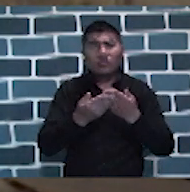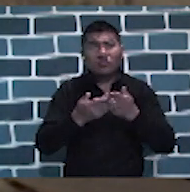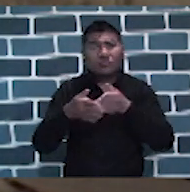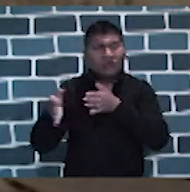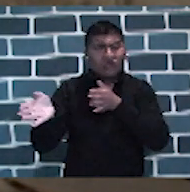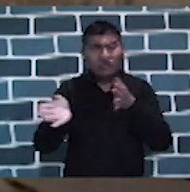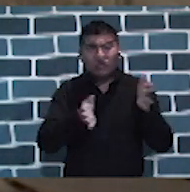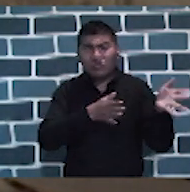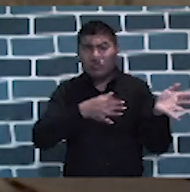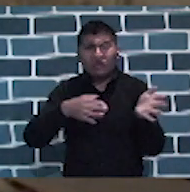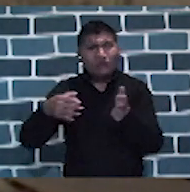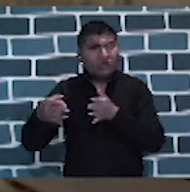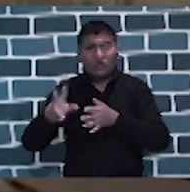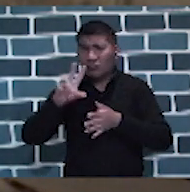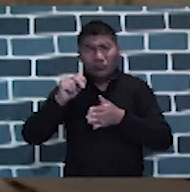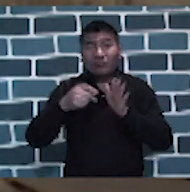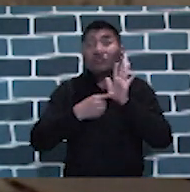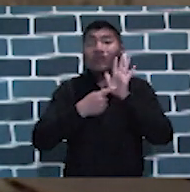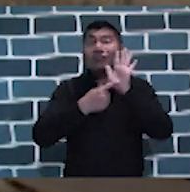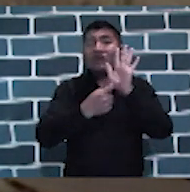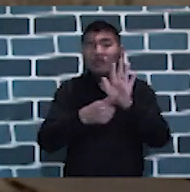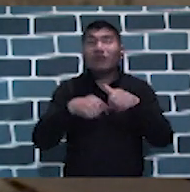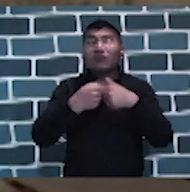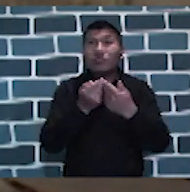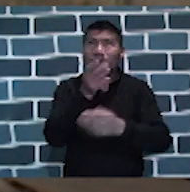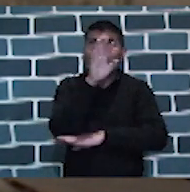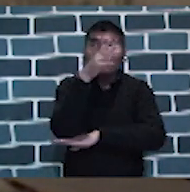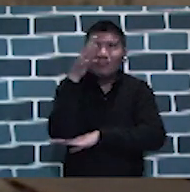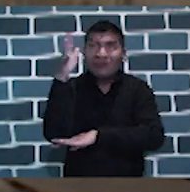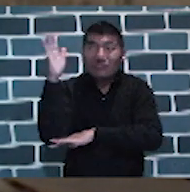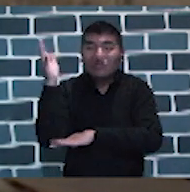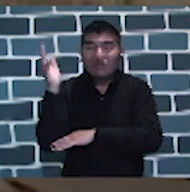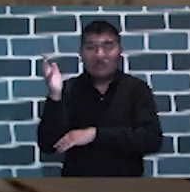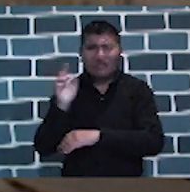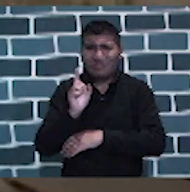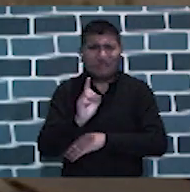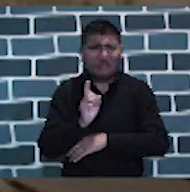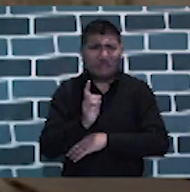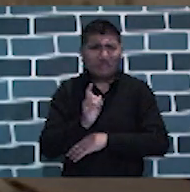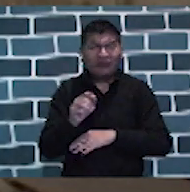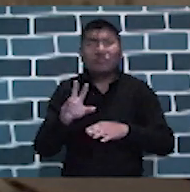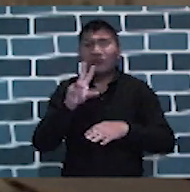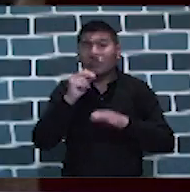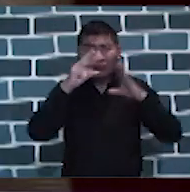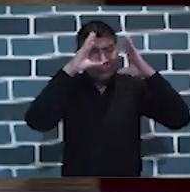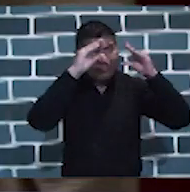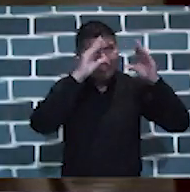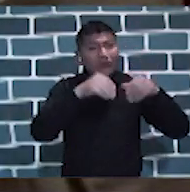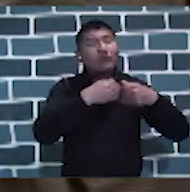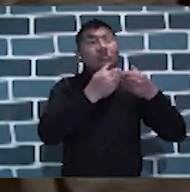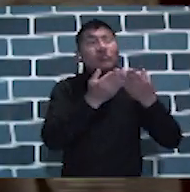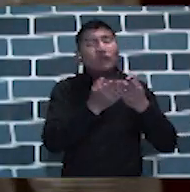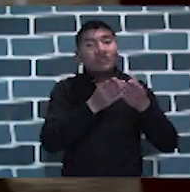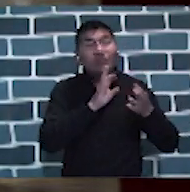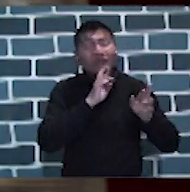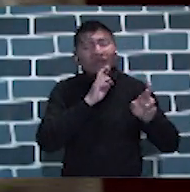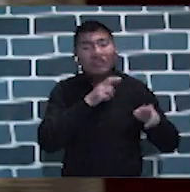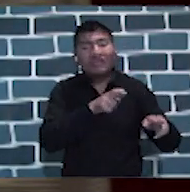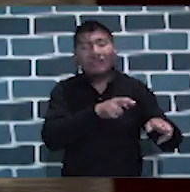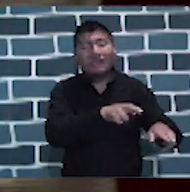vientos, no nos enseña cómo están los árboles de la Amazonía, no nos enseña cómo están los